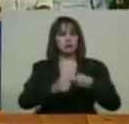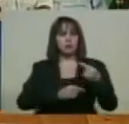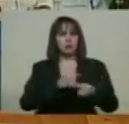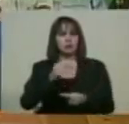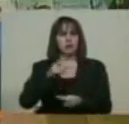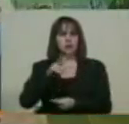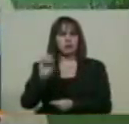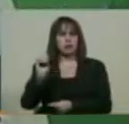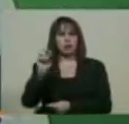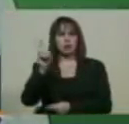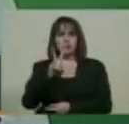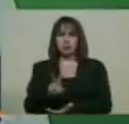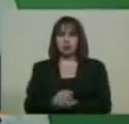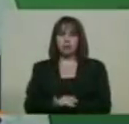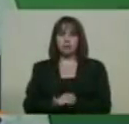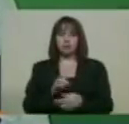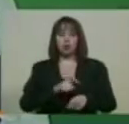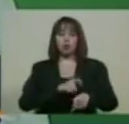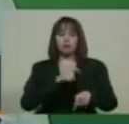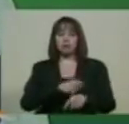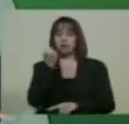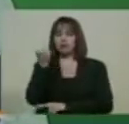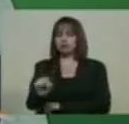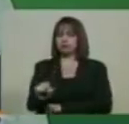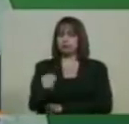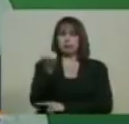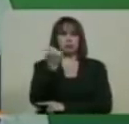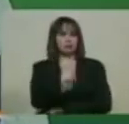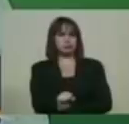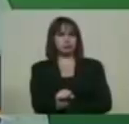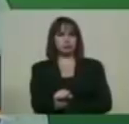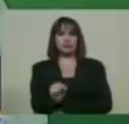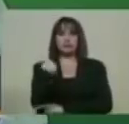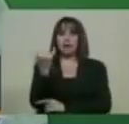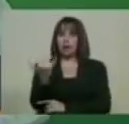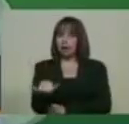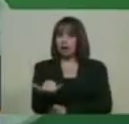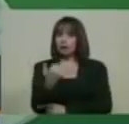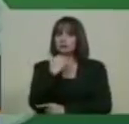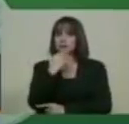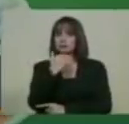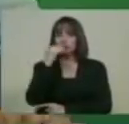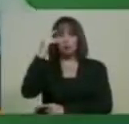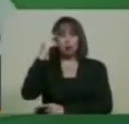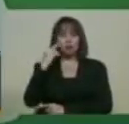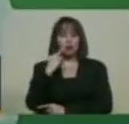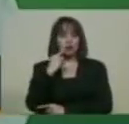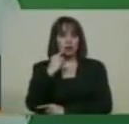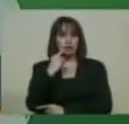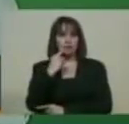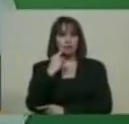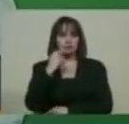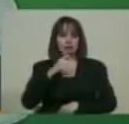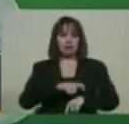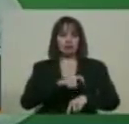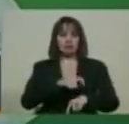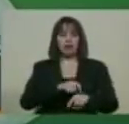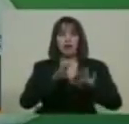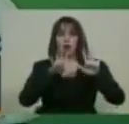Era un tiempo ya de rebeldía, la década de la rebeldía bolivariana, la década de los 90.